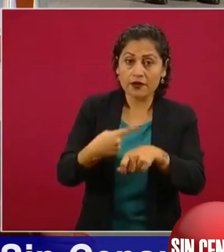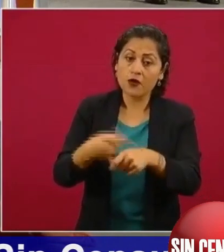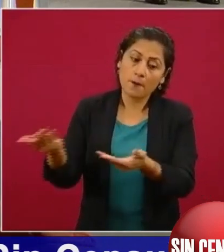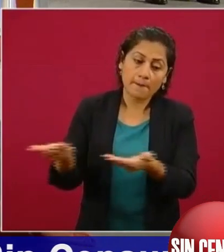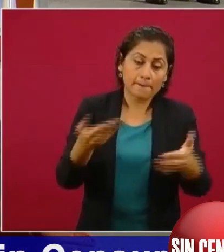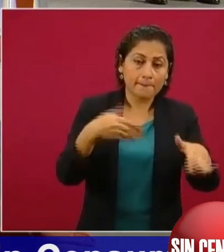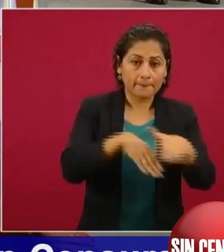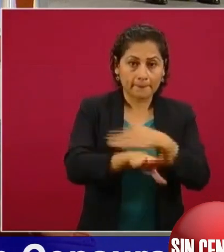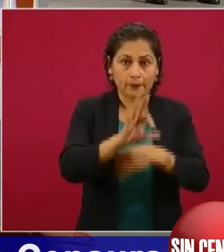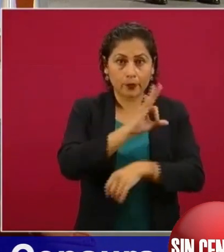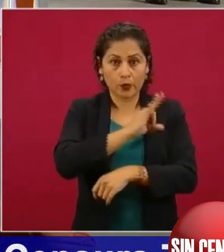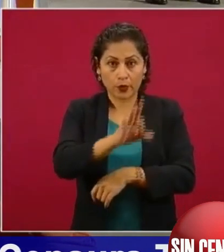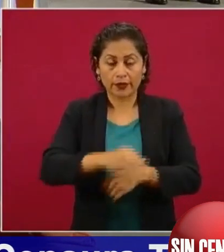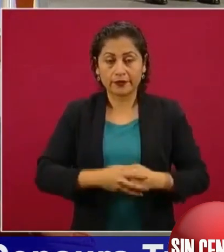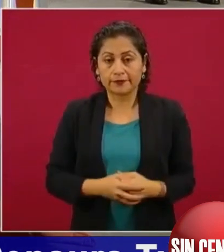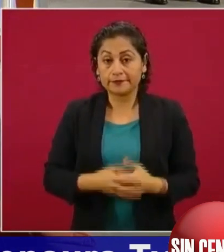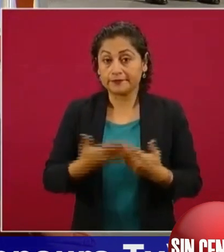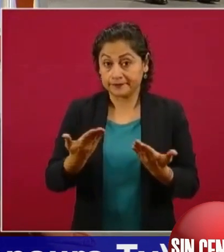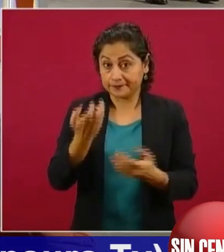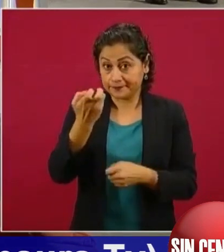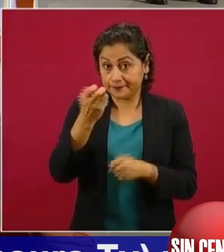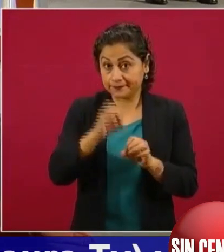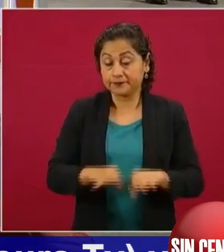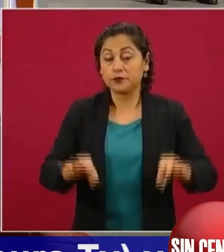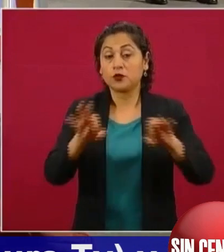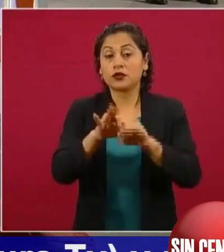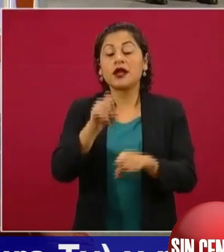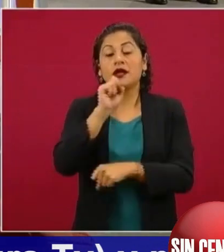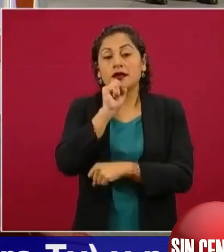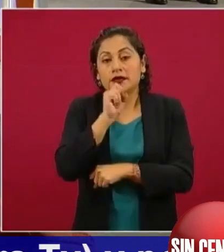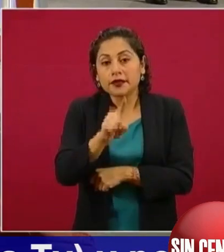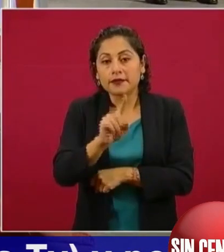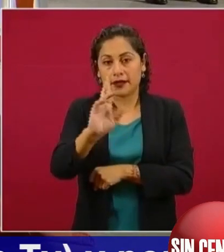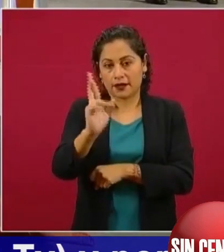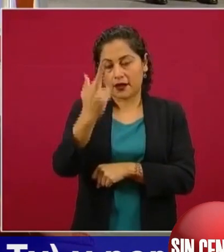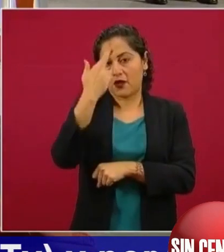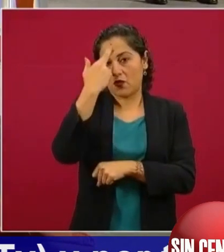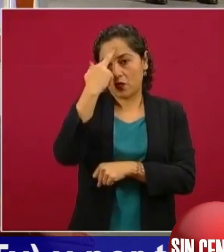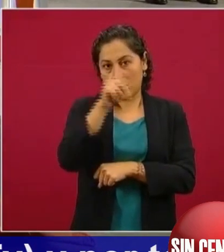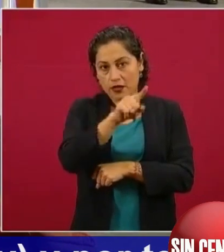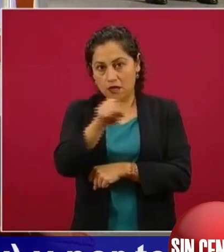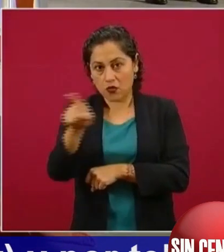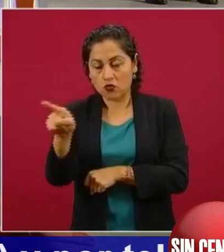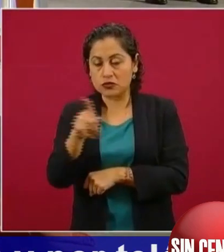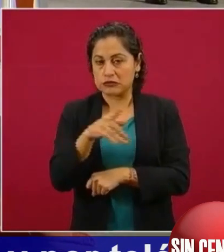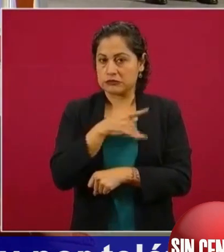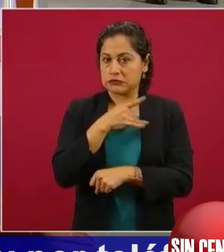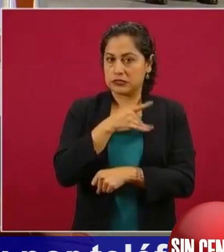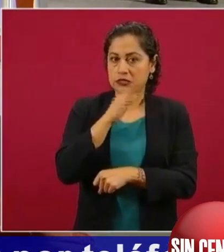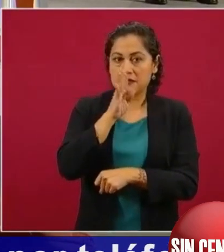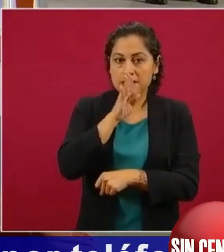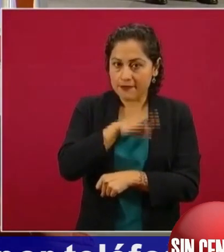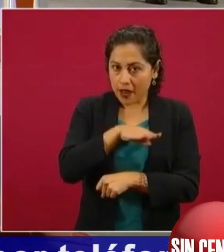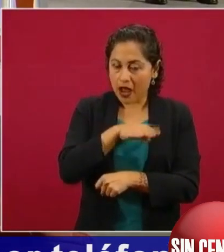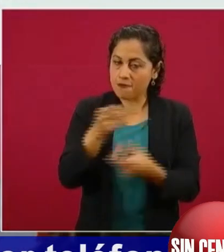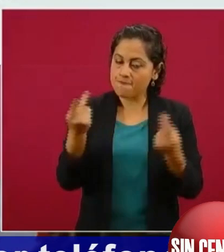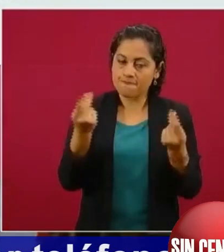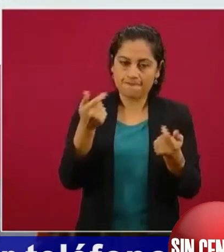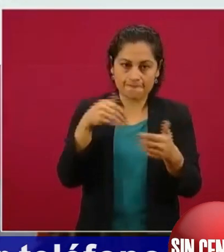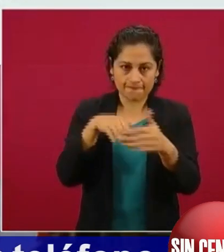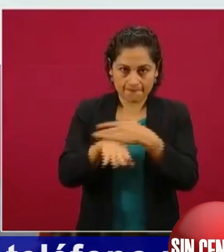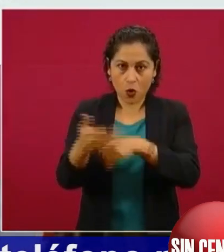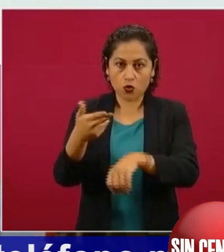Y también recordamos la importancia de acudir tempranamente al hospital de manera que se pueda atender a las